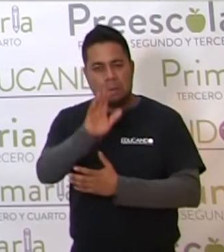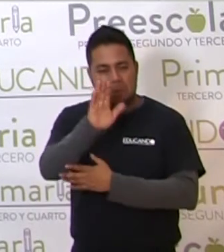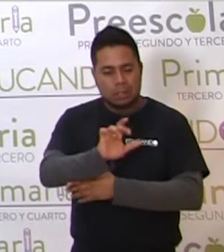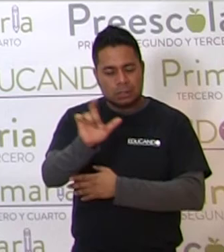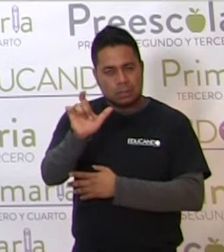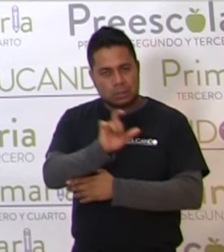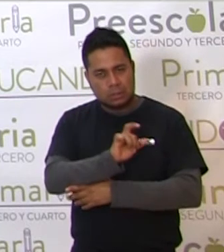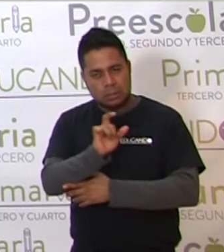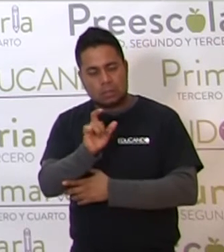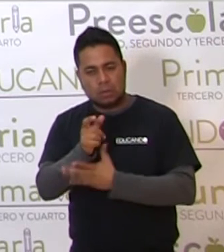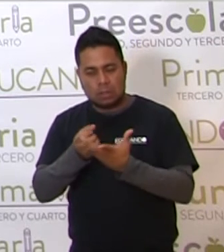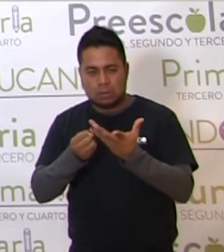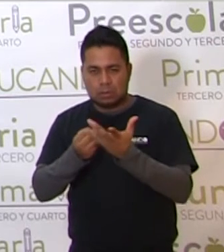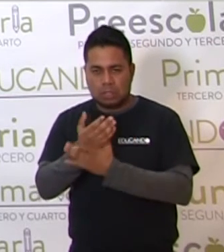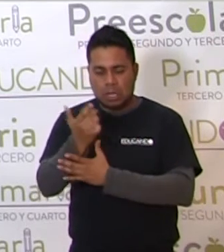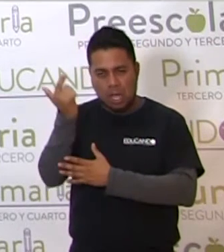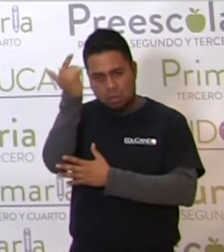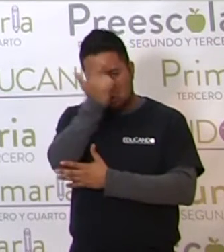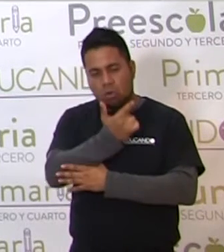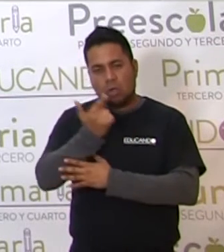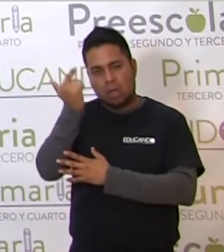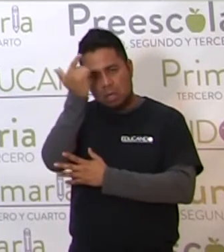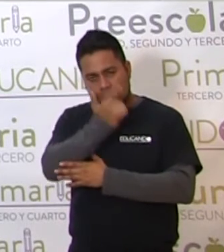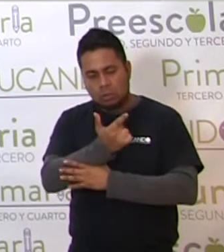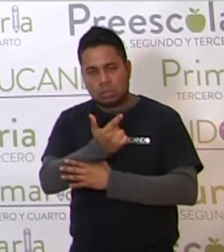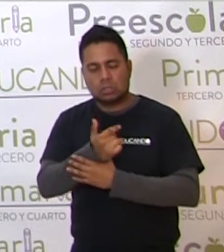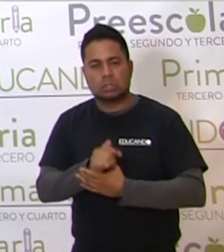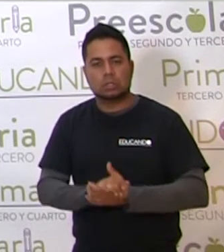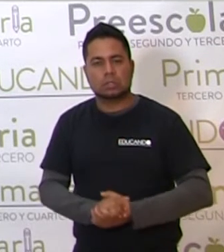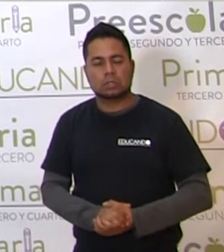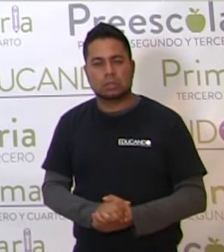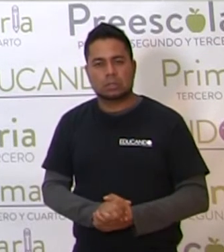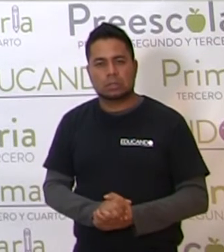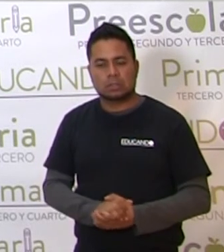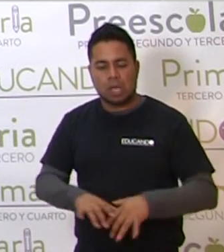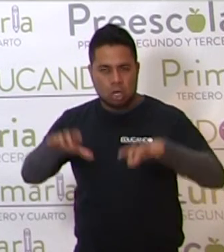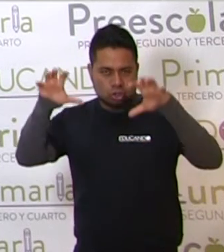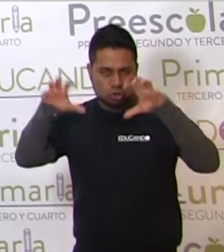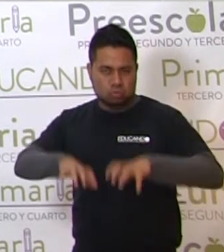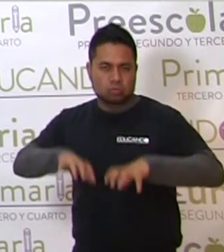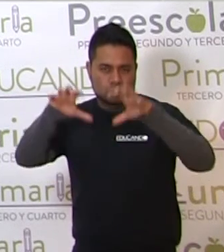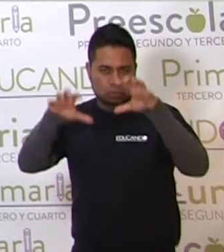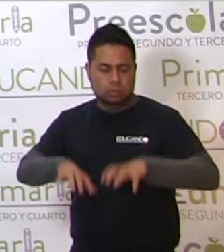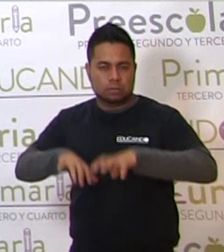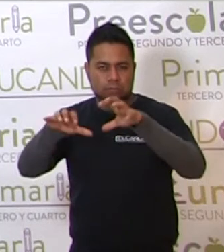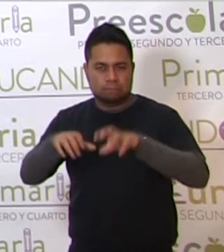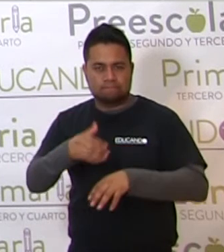cuando salía todas las noches llovía